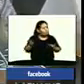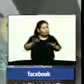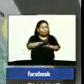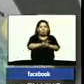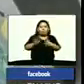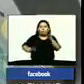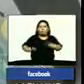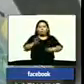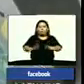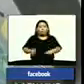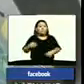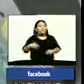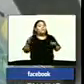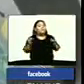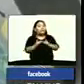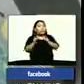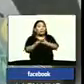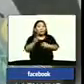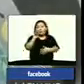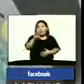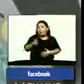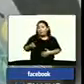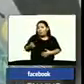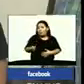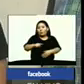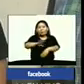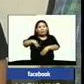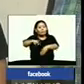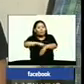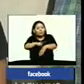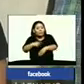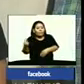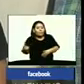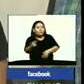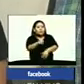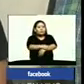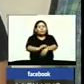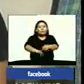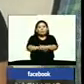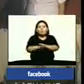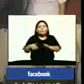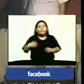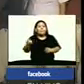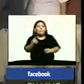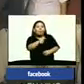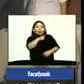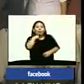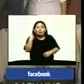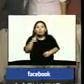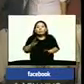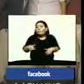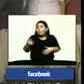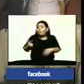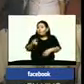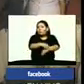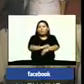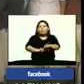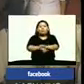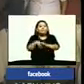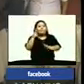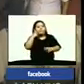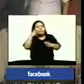donde venga. No se descartan que en las próximas horas se logren más capturas de personas involucradas en la red de sicariato. Los detenidos serán